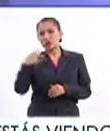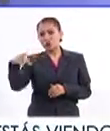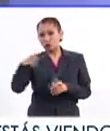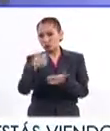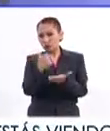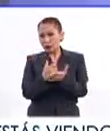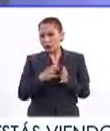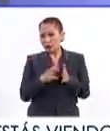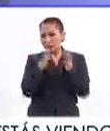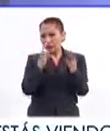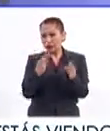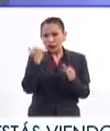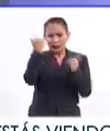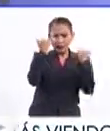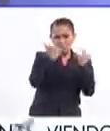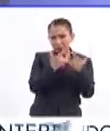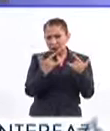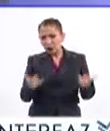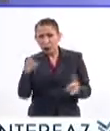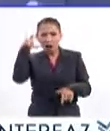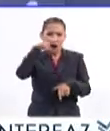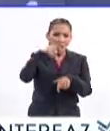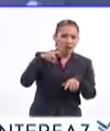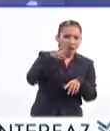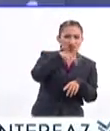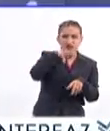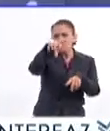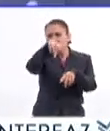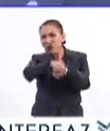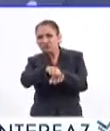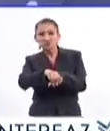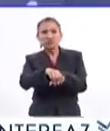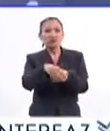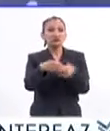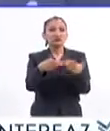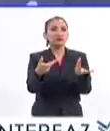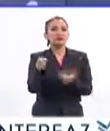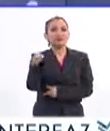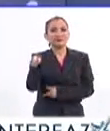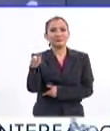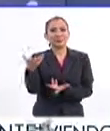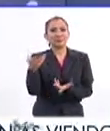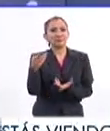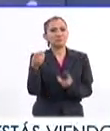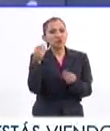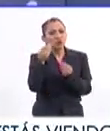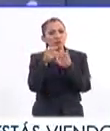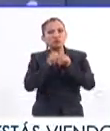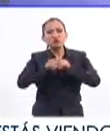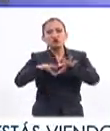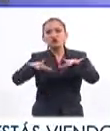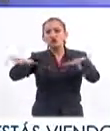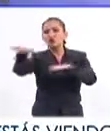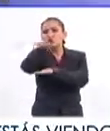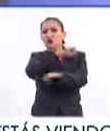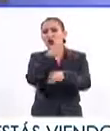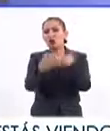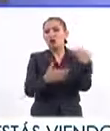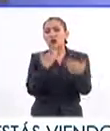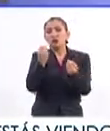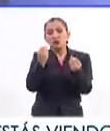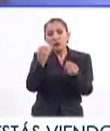¿no? Esta historia, este mito del águila devorando a la serpiente, etcétera, la que ha permeado tanto y nos ha marcado y nos